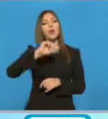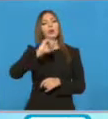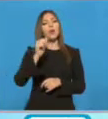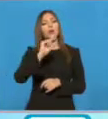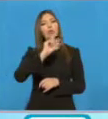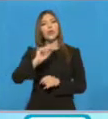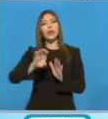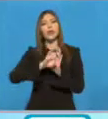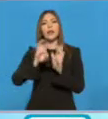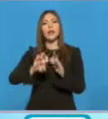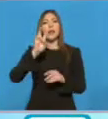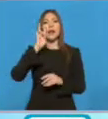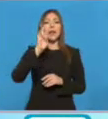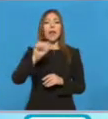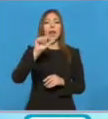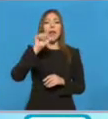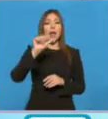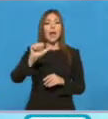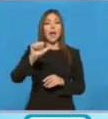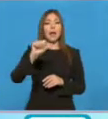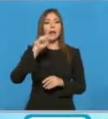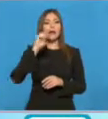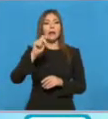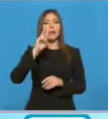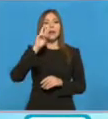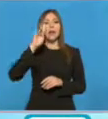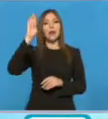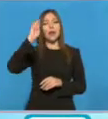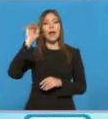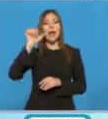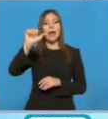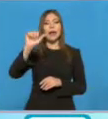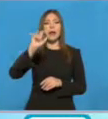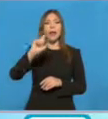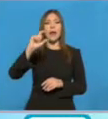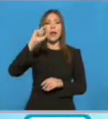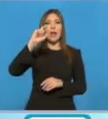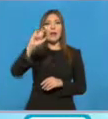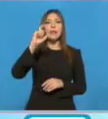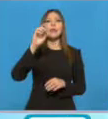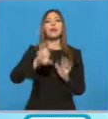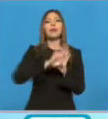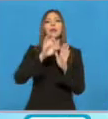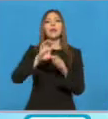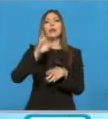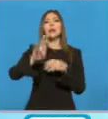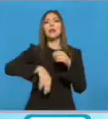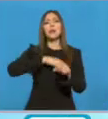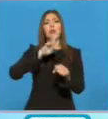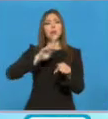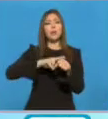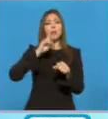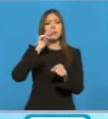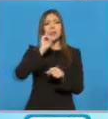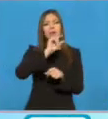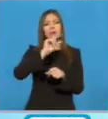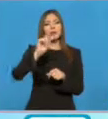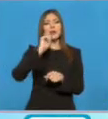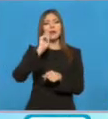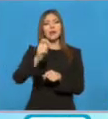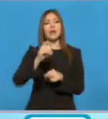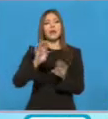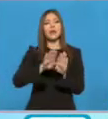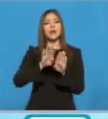Por ejemplo, Sí. la A, fíjense el tamaño que tiene, no veríamos que normalmente una letra normal sería la tercera parte de